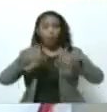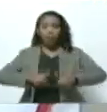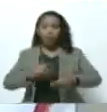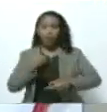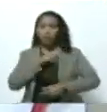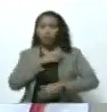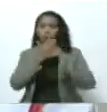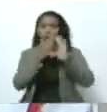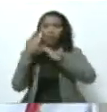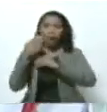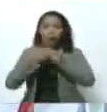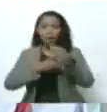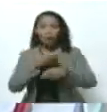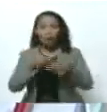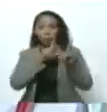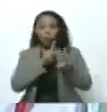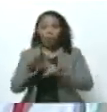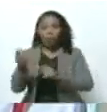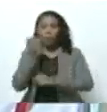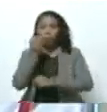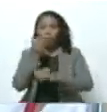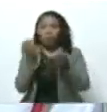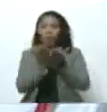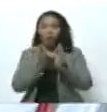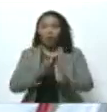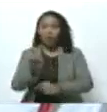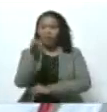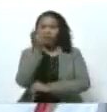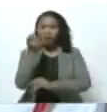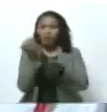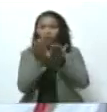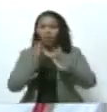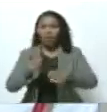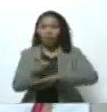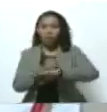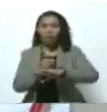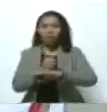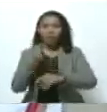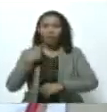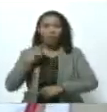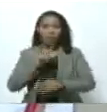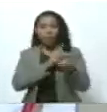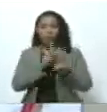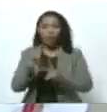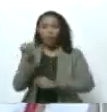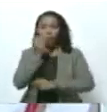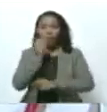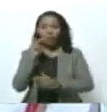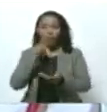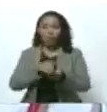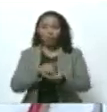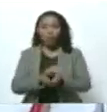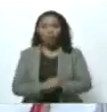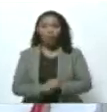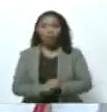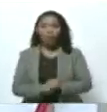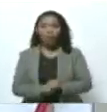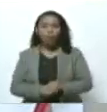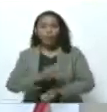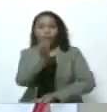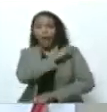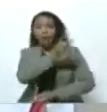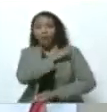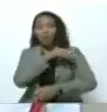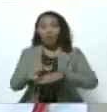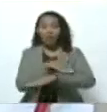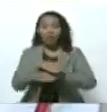nuestras comunidades están haciendo con el programa de alimentación escolar. Ninguna escuela de la gobernación tenía programa de alimentación escolar cuando llegamos. Las jefas de calle,